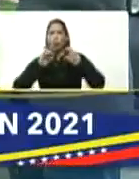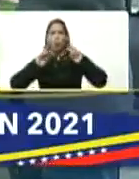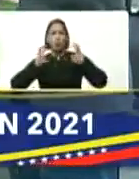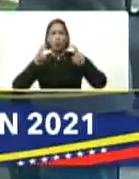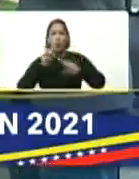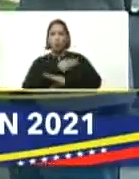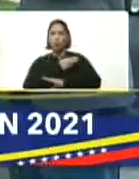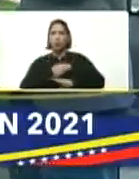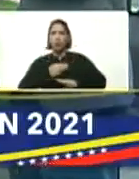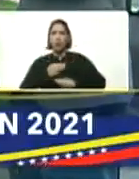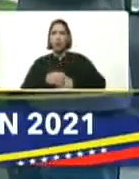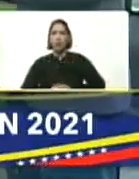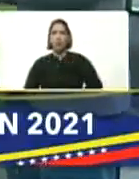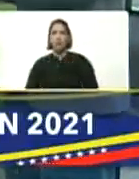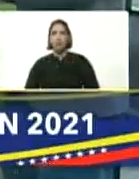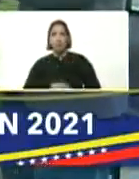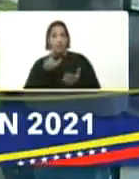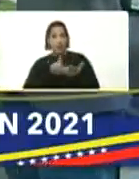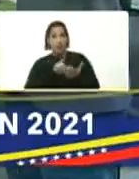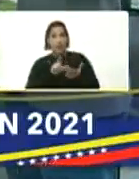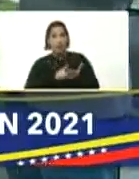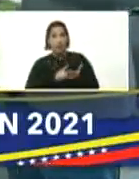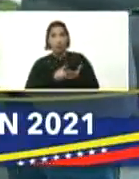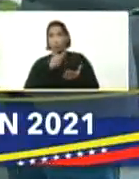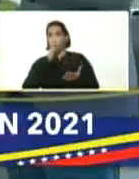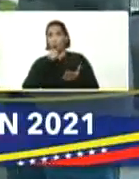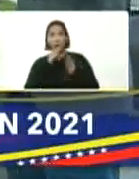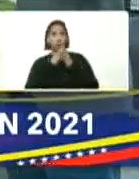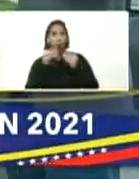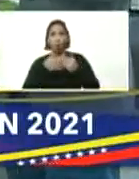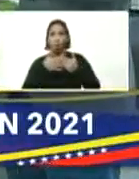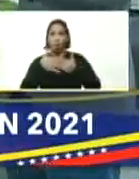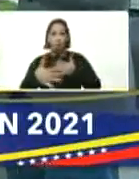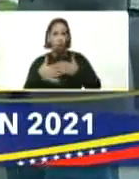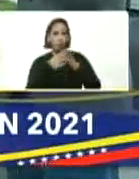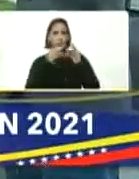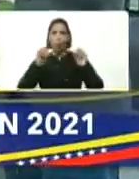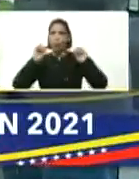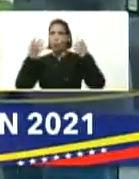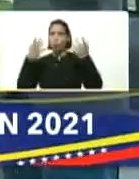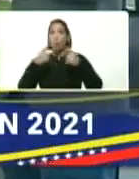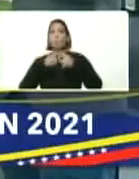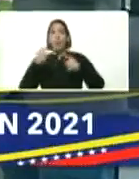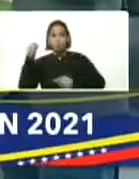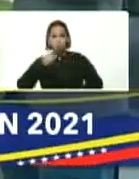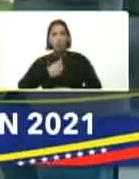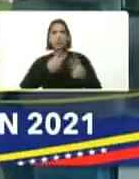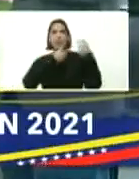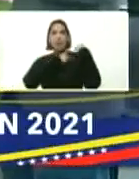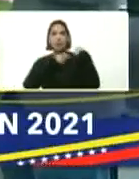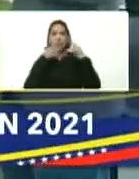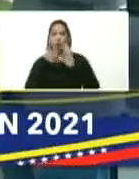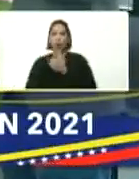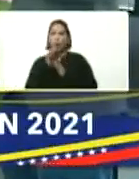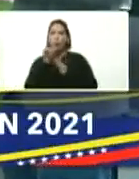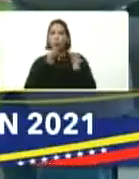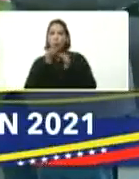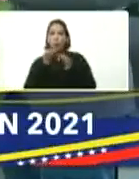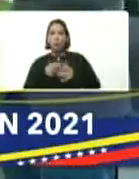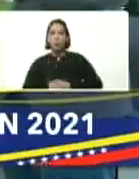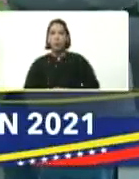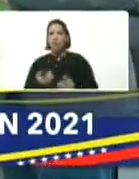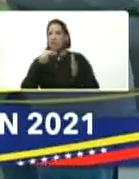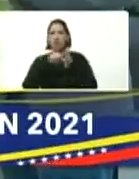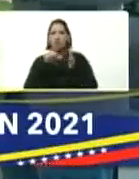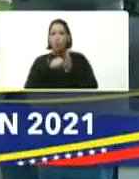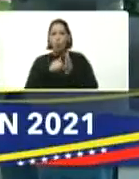famosos. Y él en este libro obviamente no está toda su carrera, él no habla de todos sus logros, pero sí se encarga de explicar de dónde